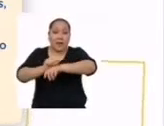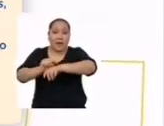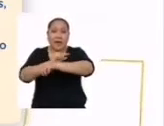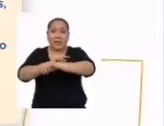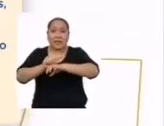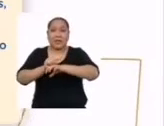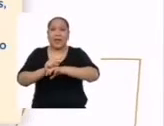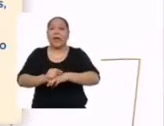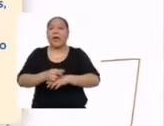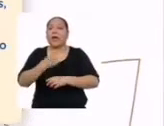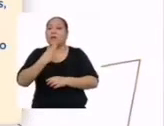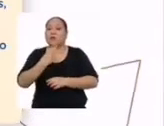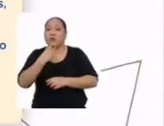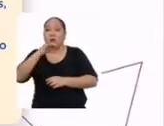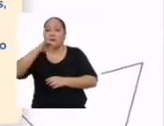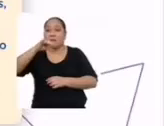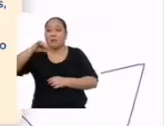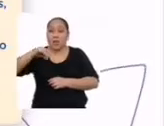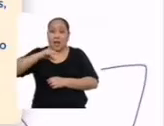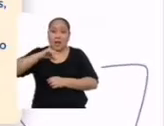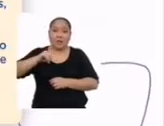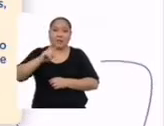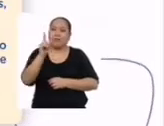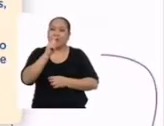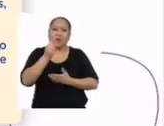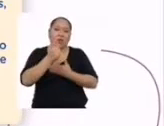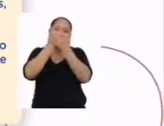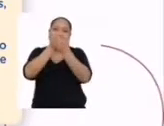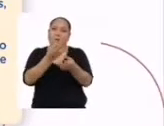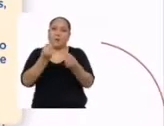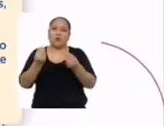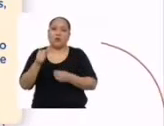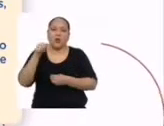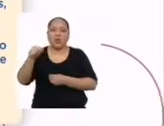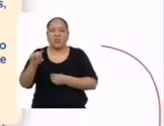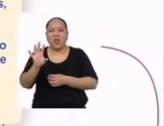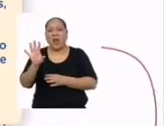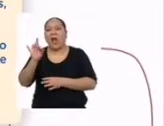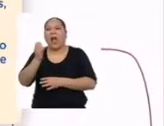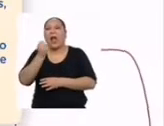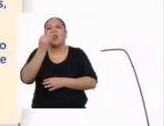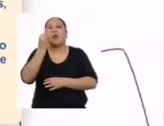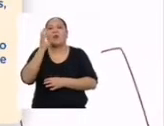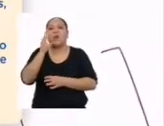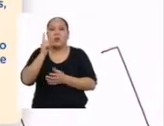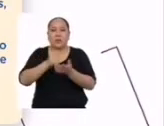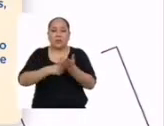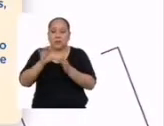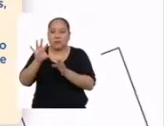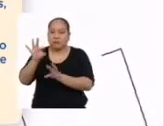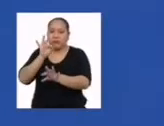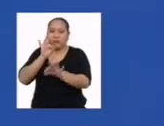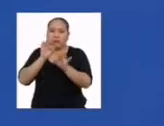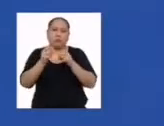poco beneficio nutricional y por ello deben consumirse ocasionalmente en cantidades